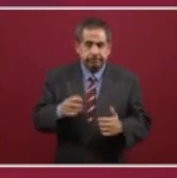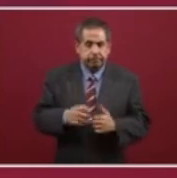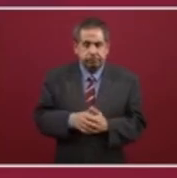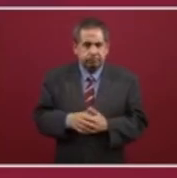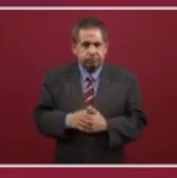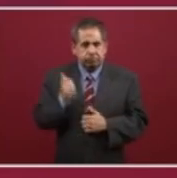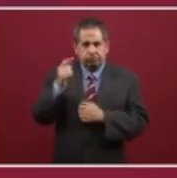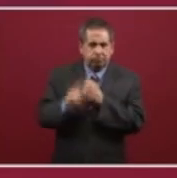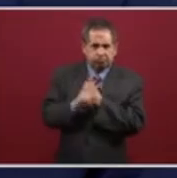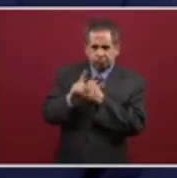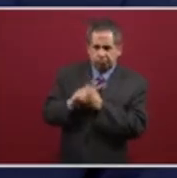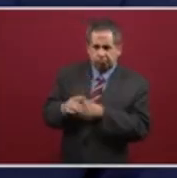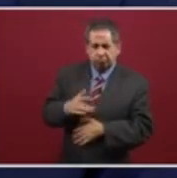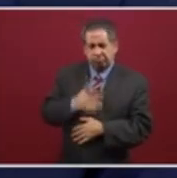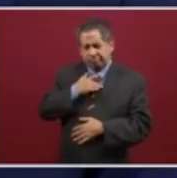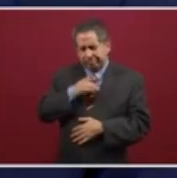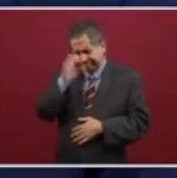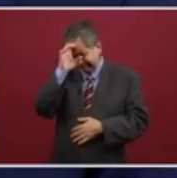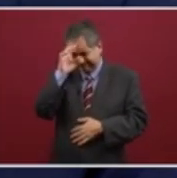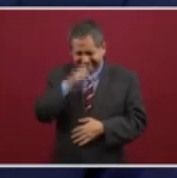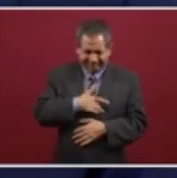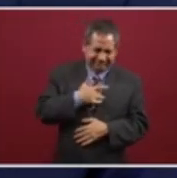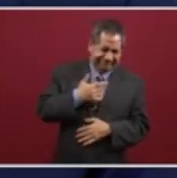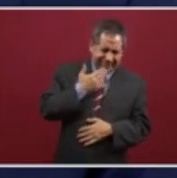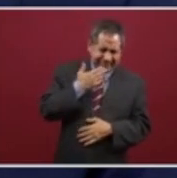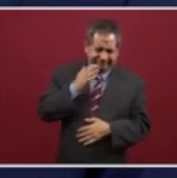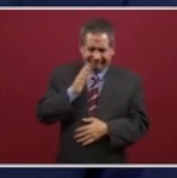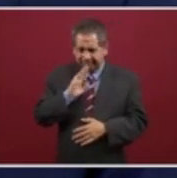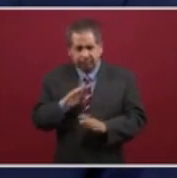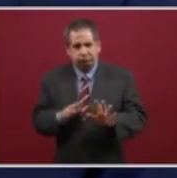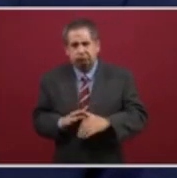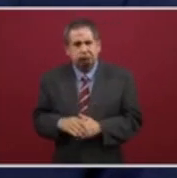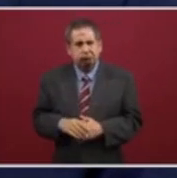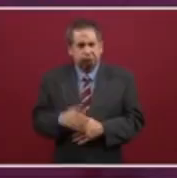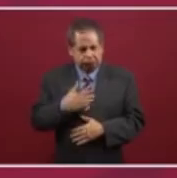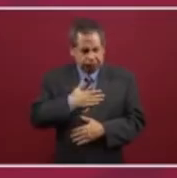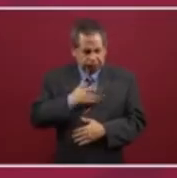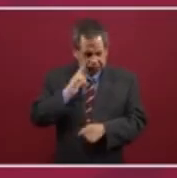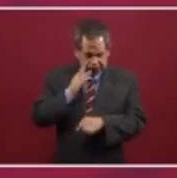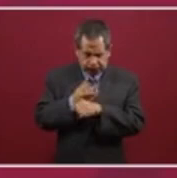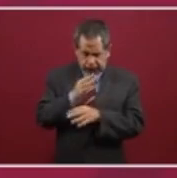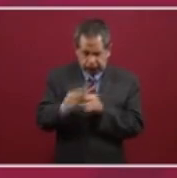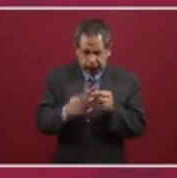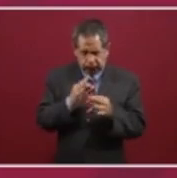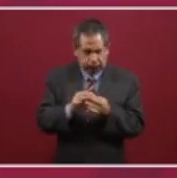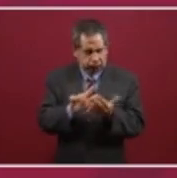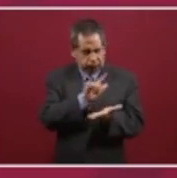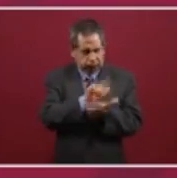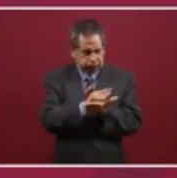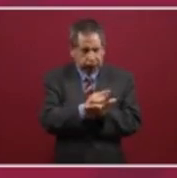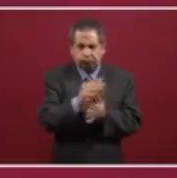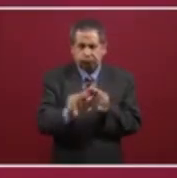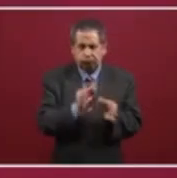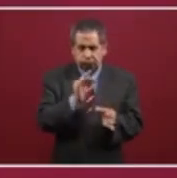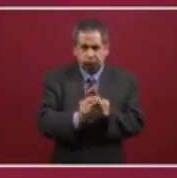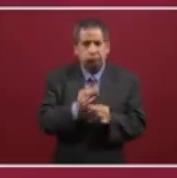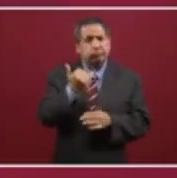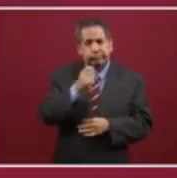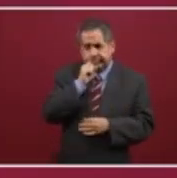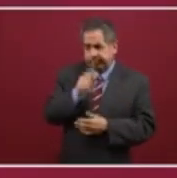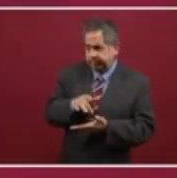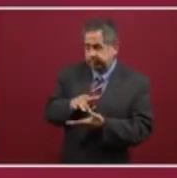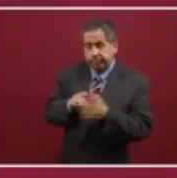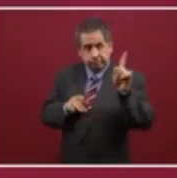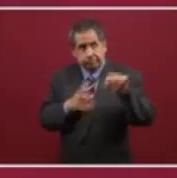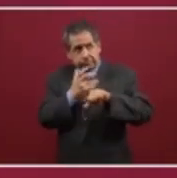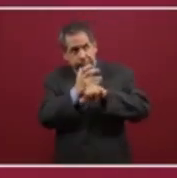ningún problema de conciencia y estamos cumpliendo con nuestra responsabilidad y queremos ayudar a Estados